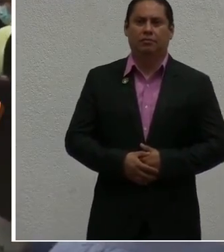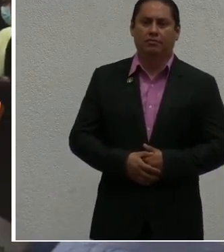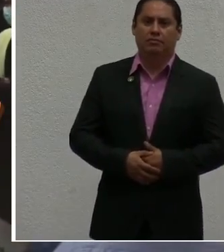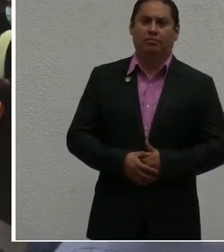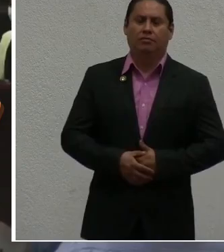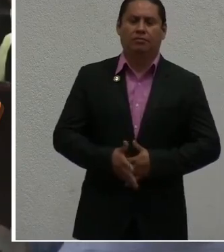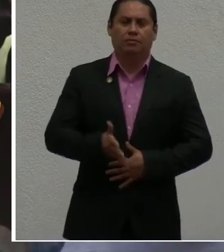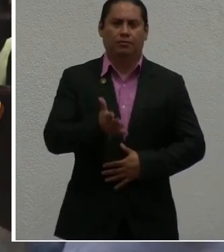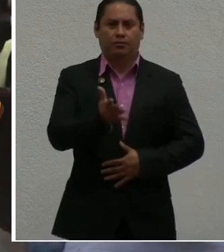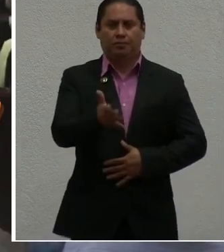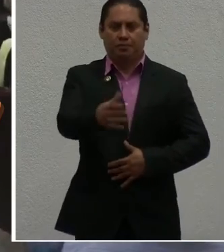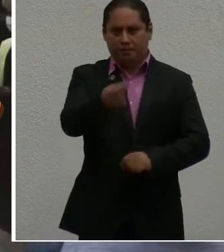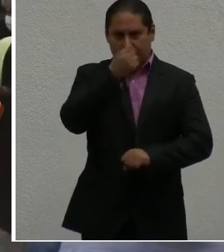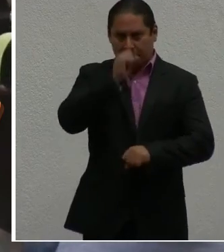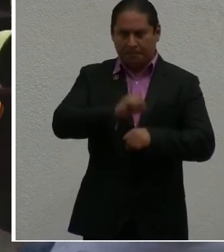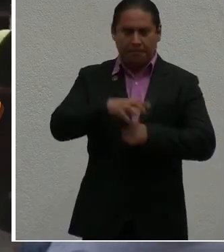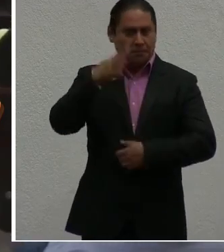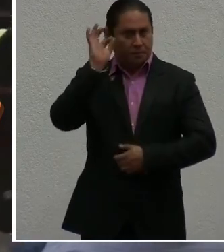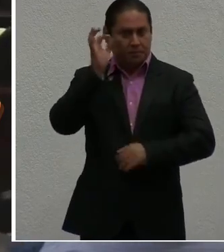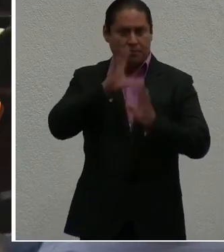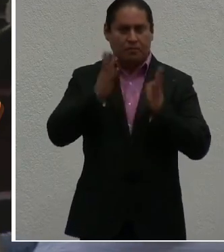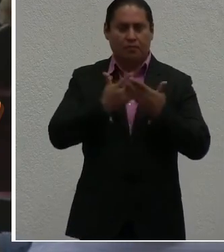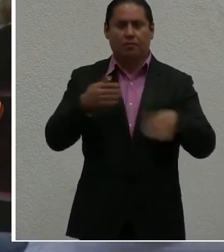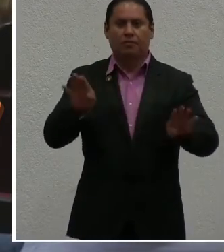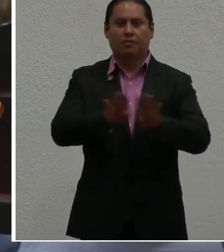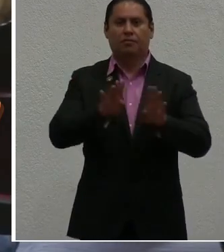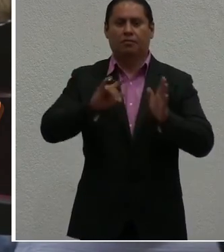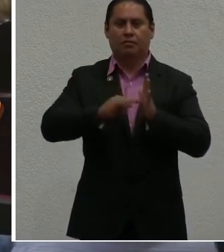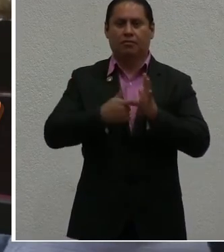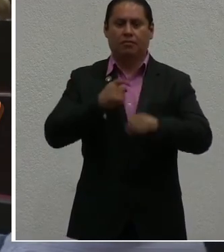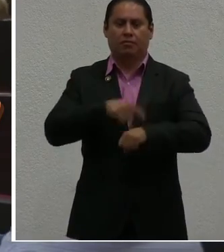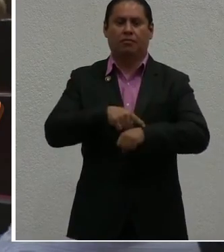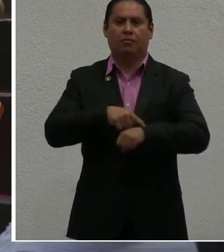Solicito a la Secretaría cierre el sistema electrónico.